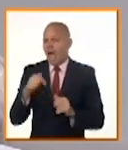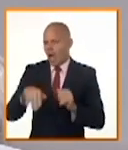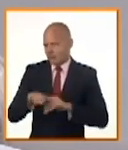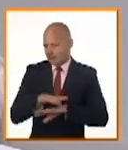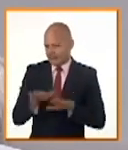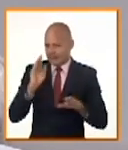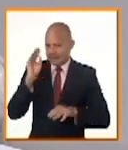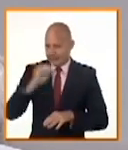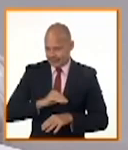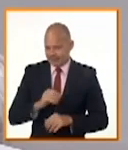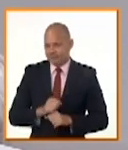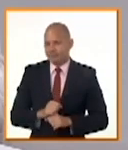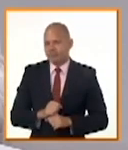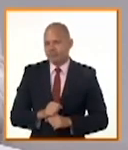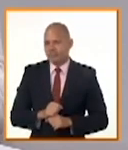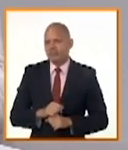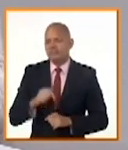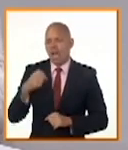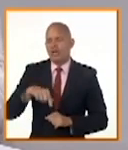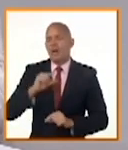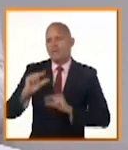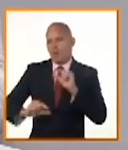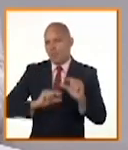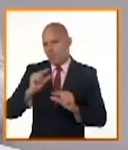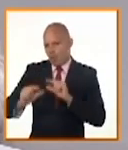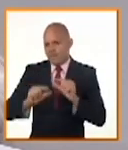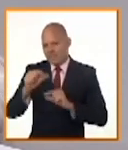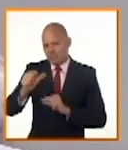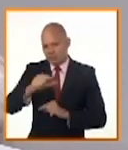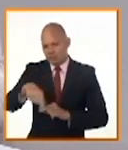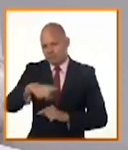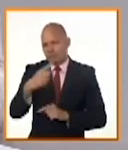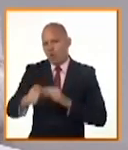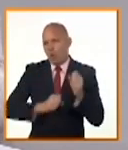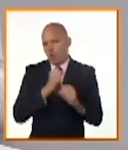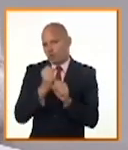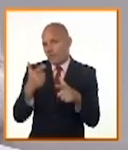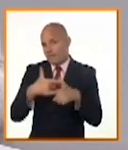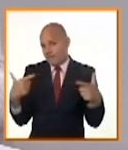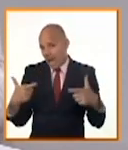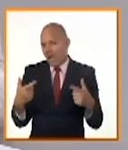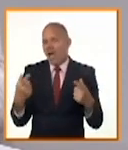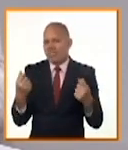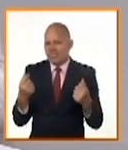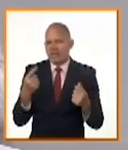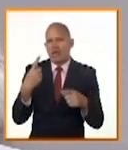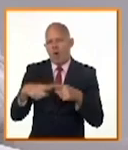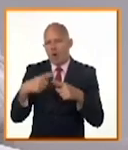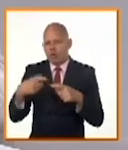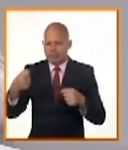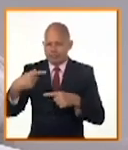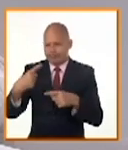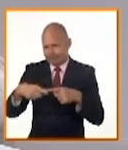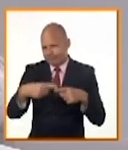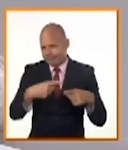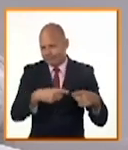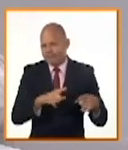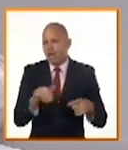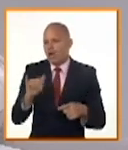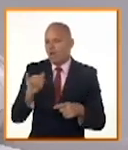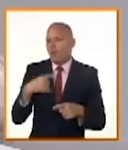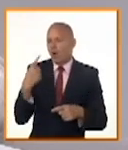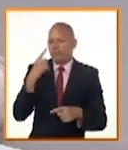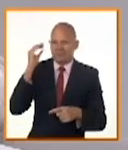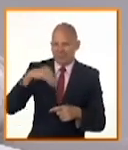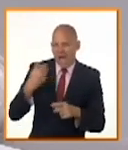o sea se acortan o se precisan no porque ya también habían otras experiencias anteriores pero es bueno también organizar de venimos también de pasar de una pandemia